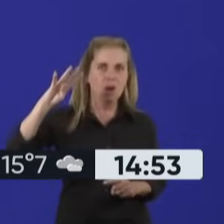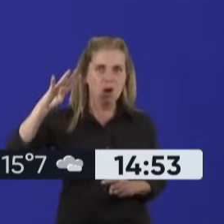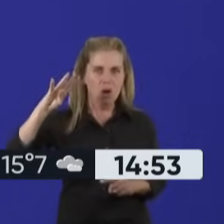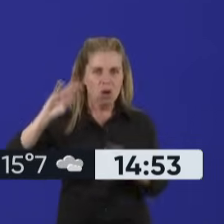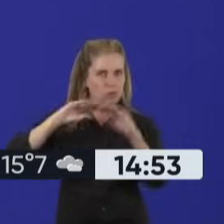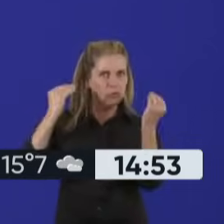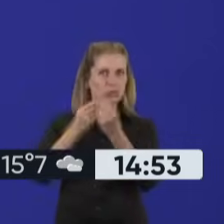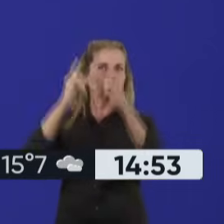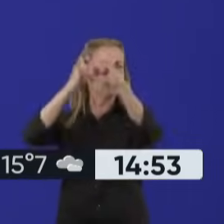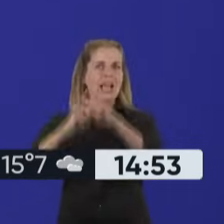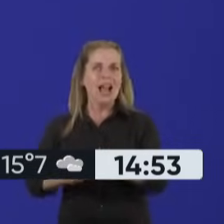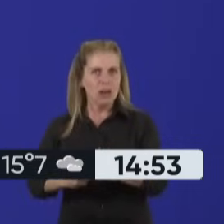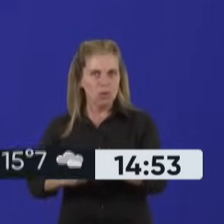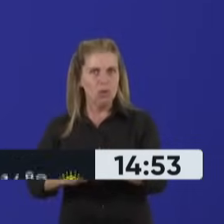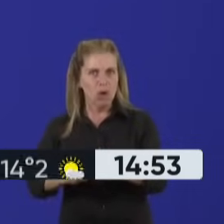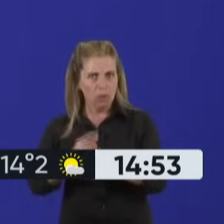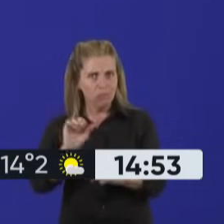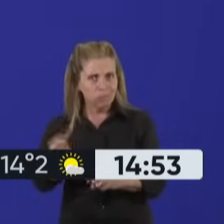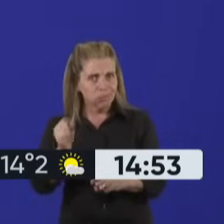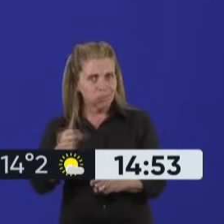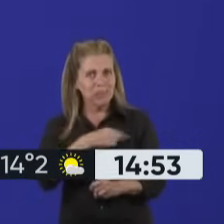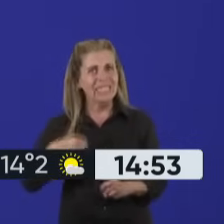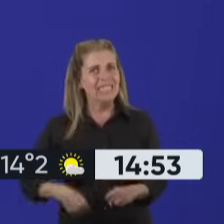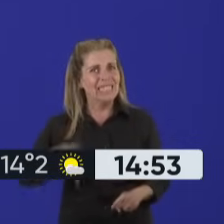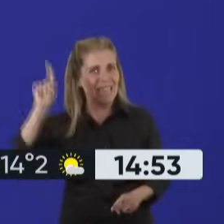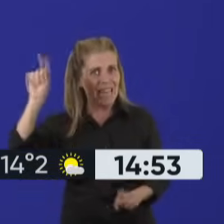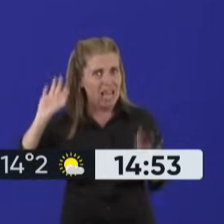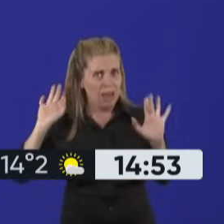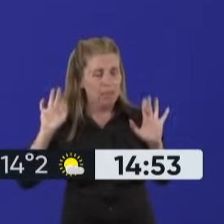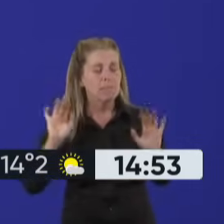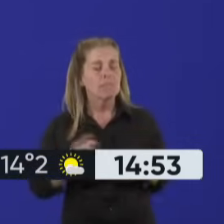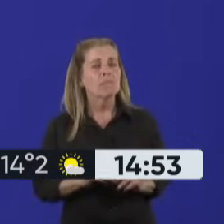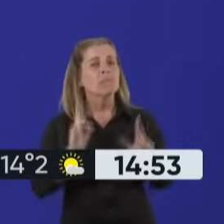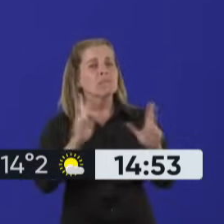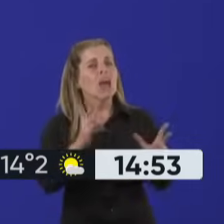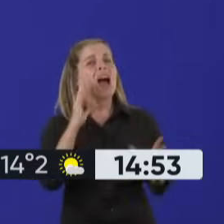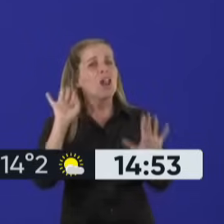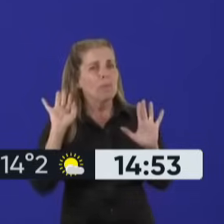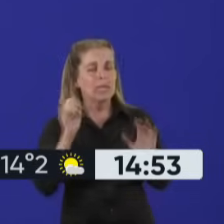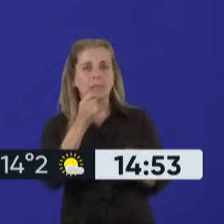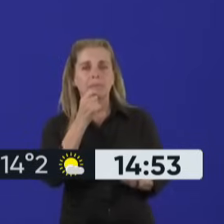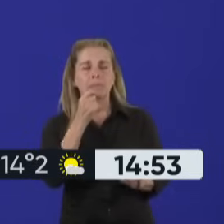Es decir, eso no es que no se hizo, se hizo. De hecho, les voy a decir algo. Cuando Argentina